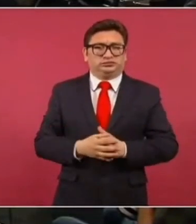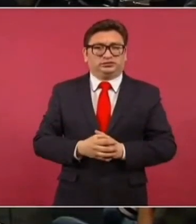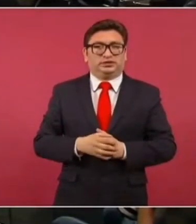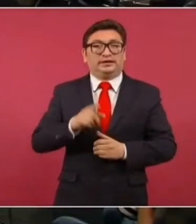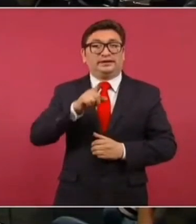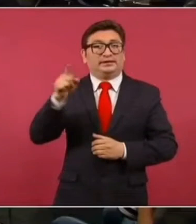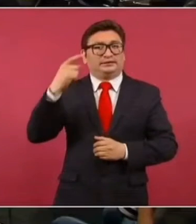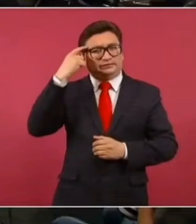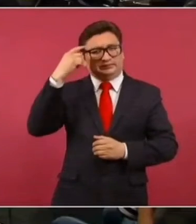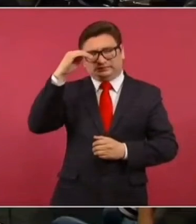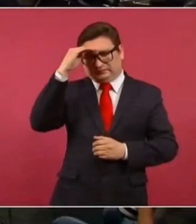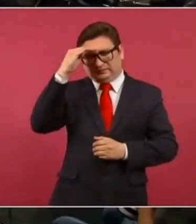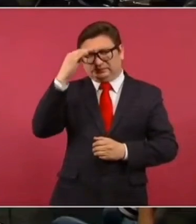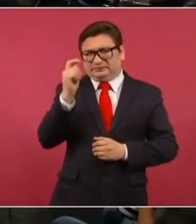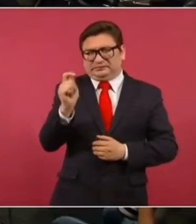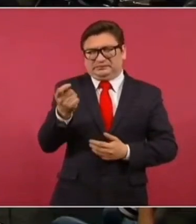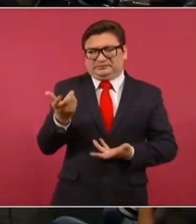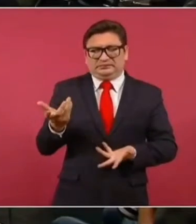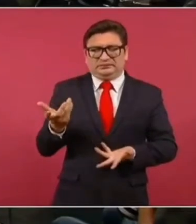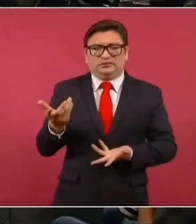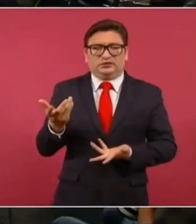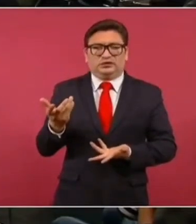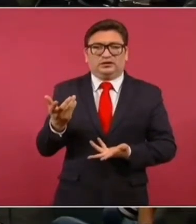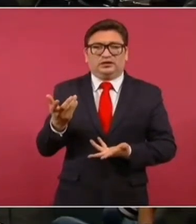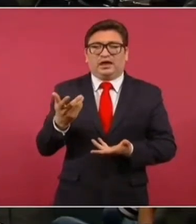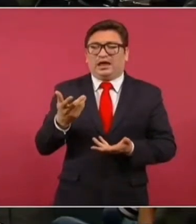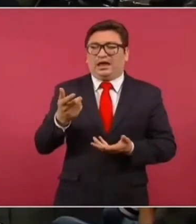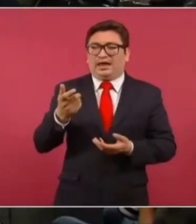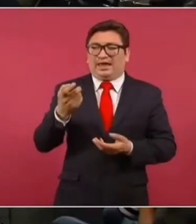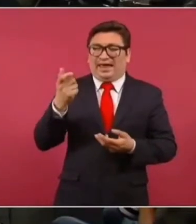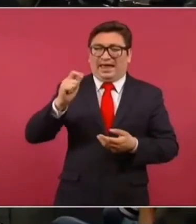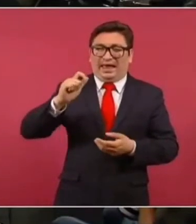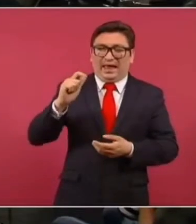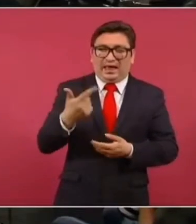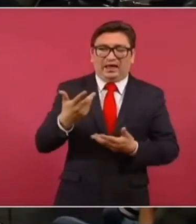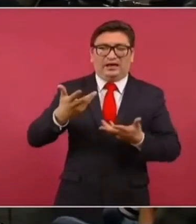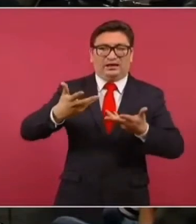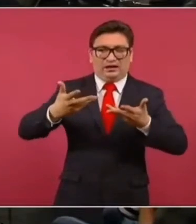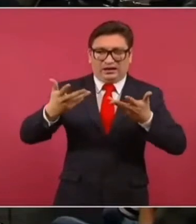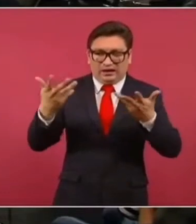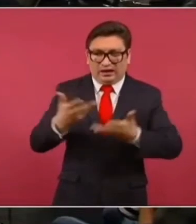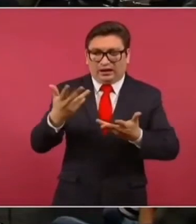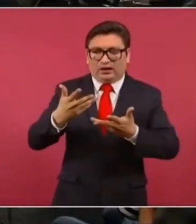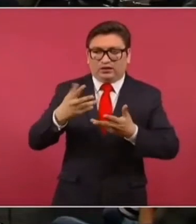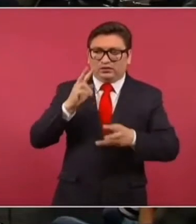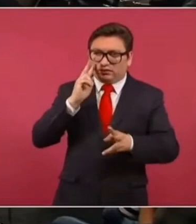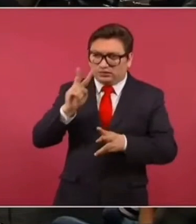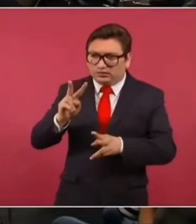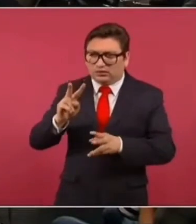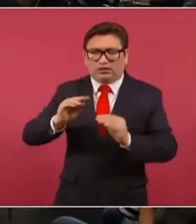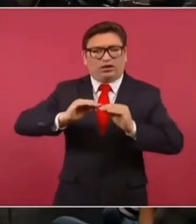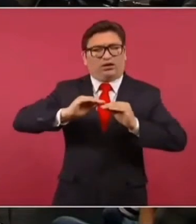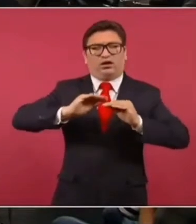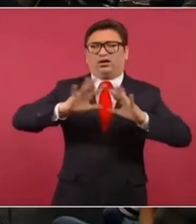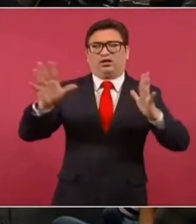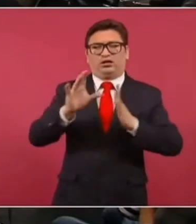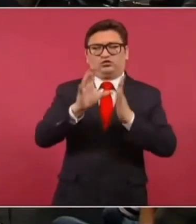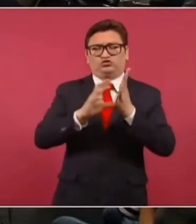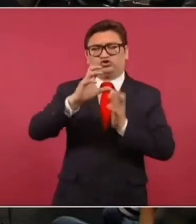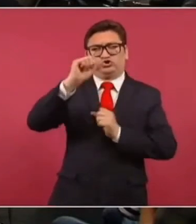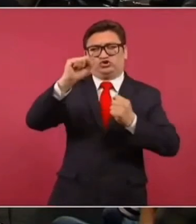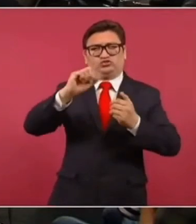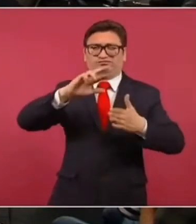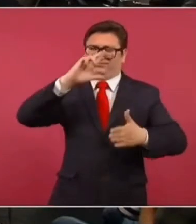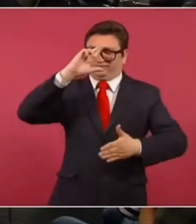Algo que a todas luces es violatorio de la Constitución. Además, es